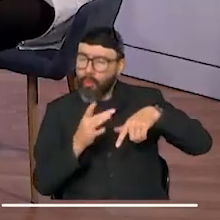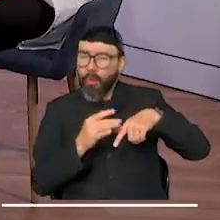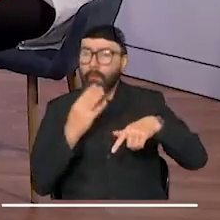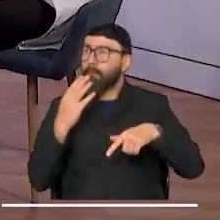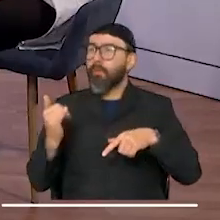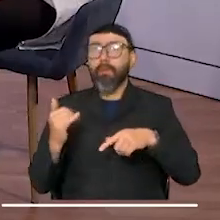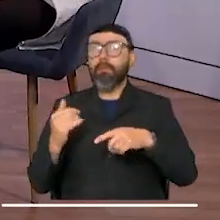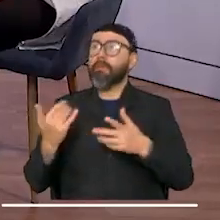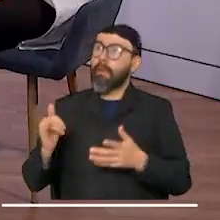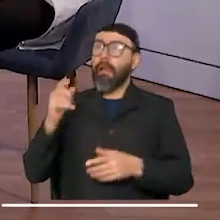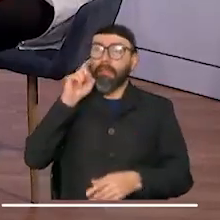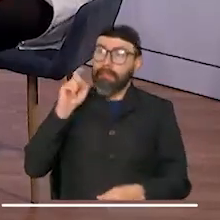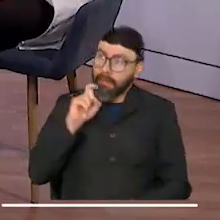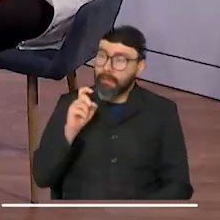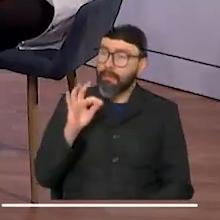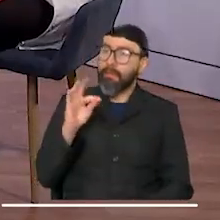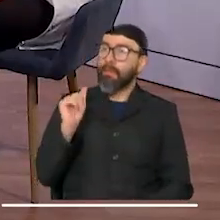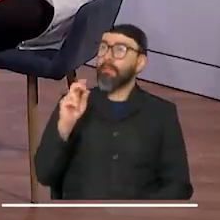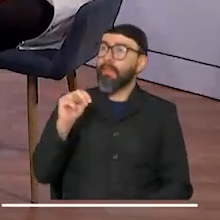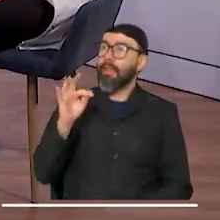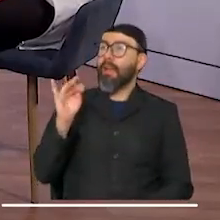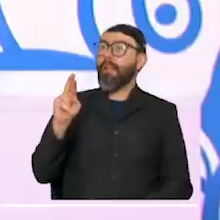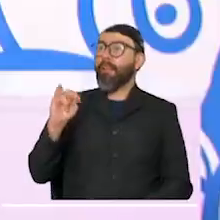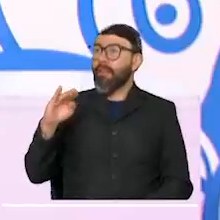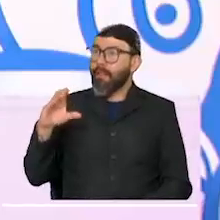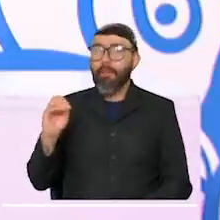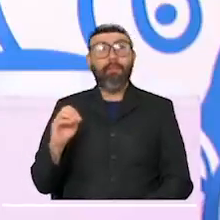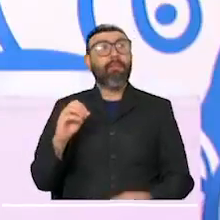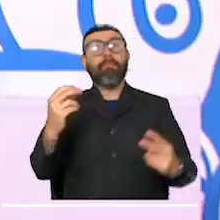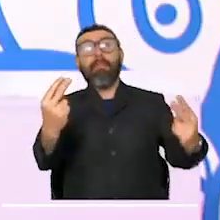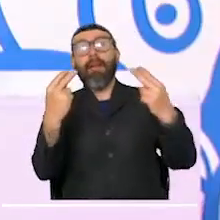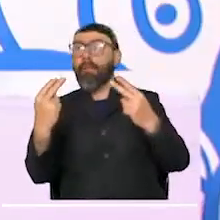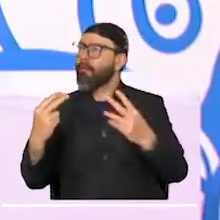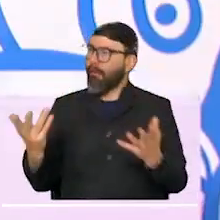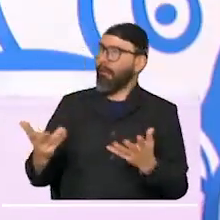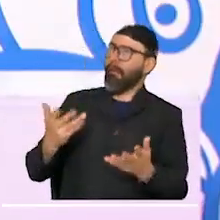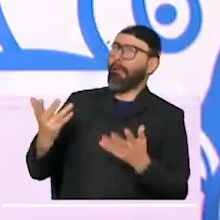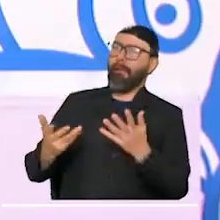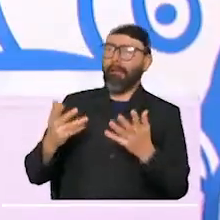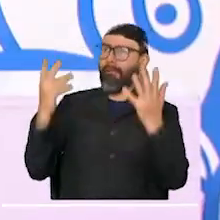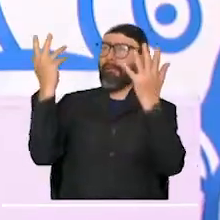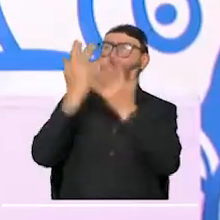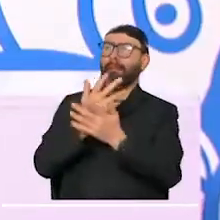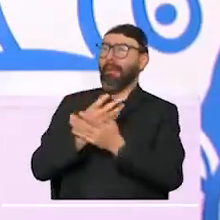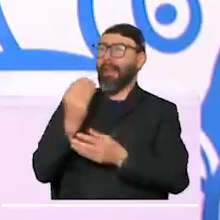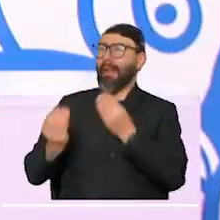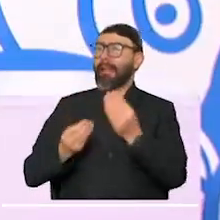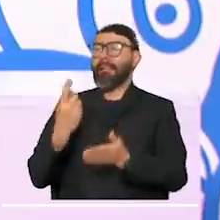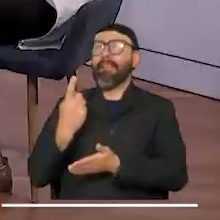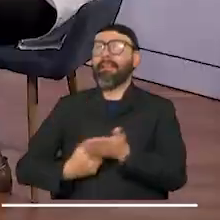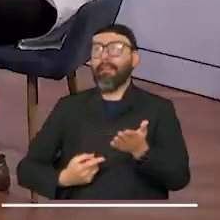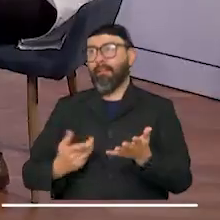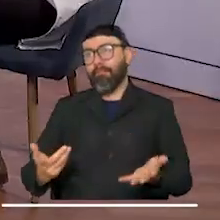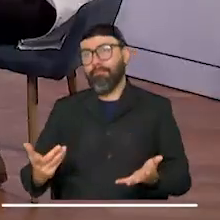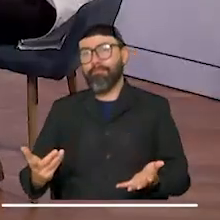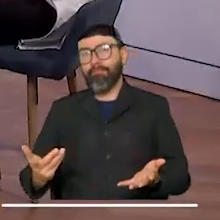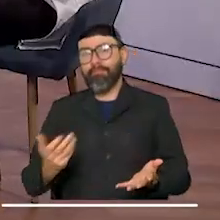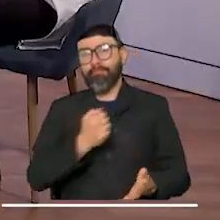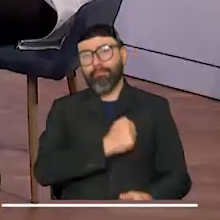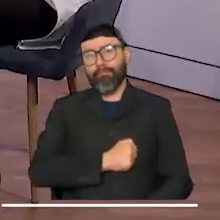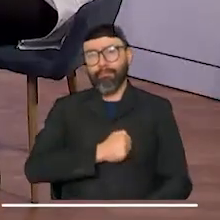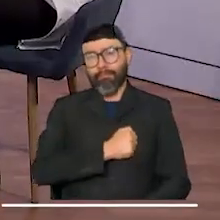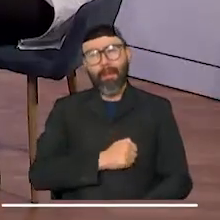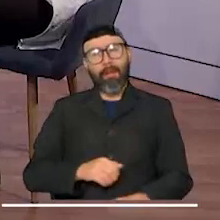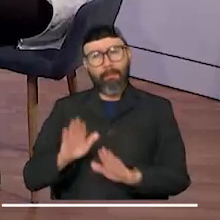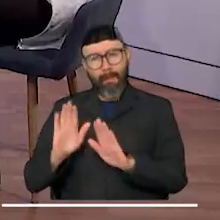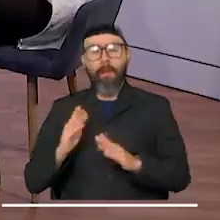tántrico y Aquí tengo las televidentes que me dicen Bueno qué hacemos vamos